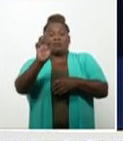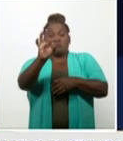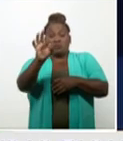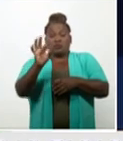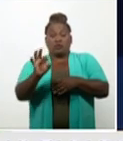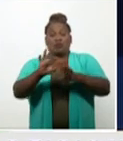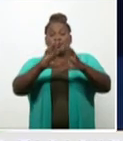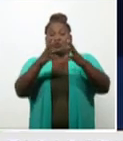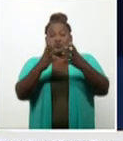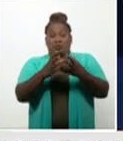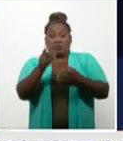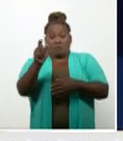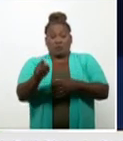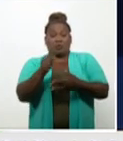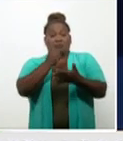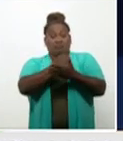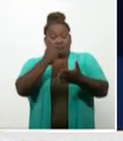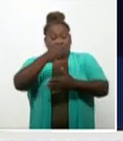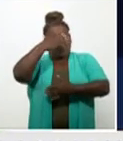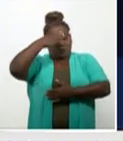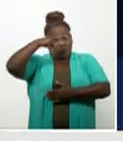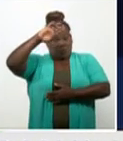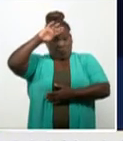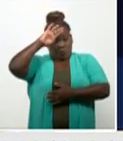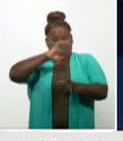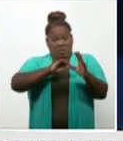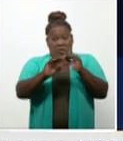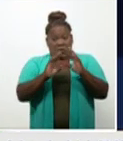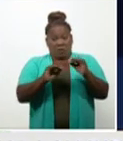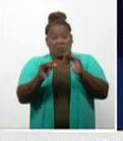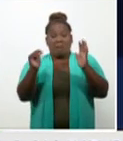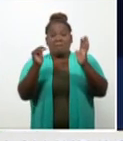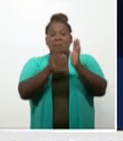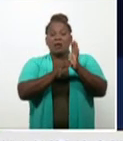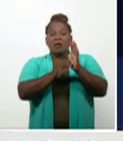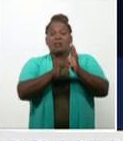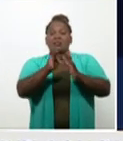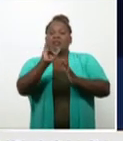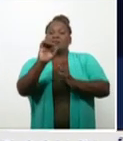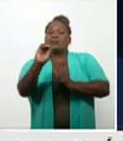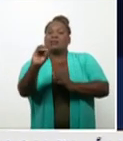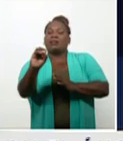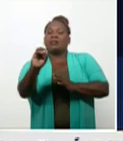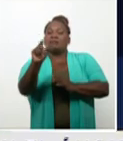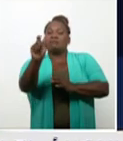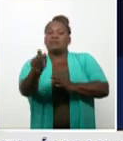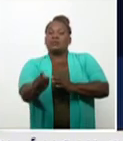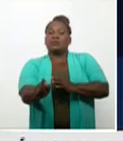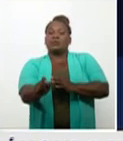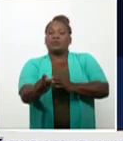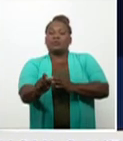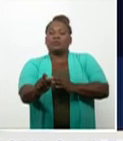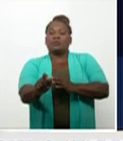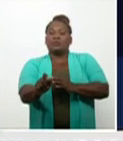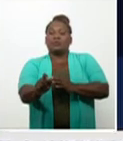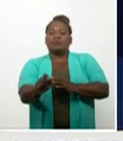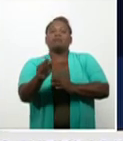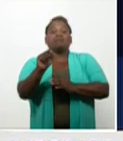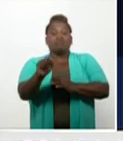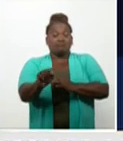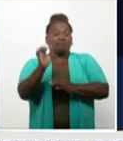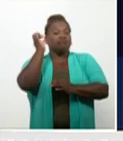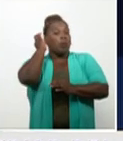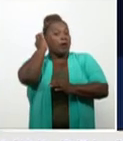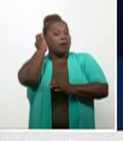casos confirmados en Cuba, estamos hablando de 1.060 personas, pues son del sexo